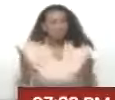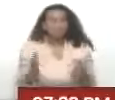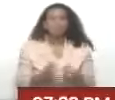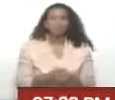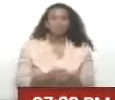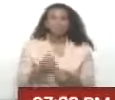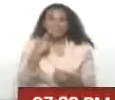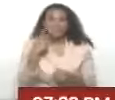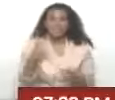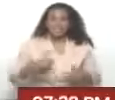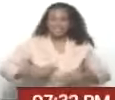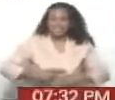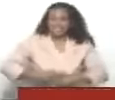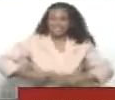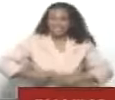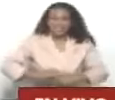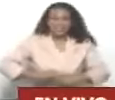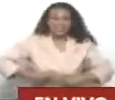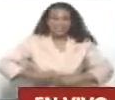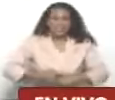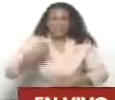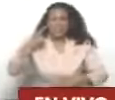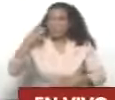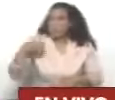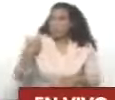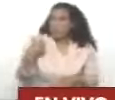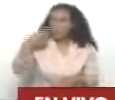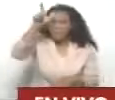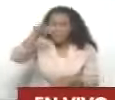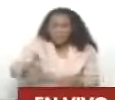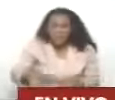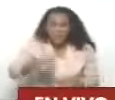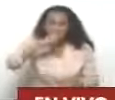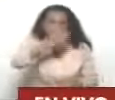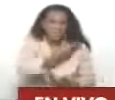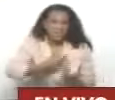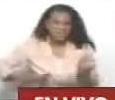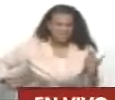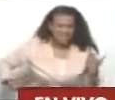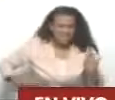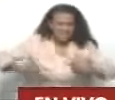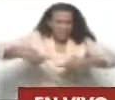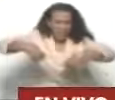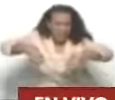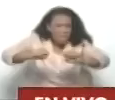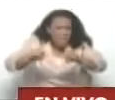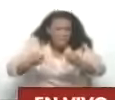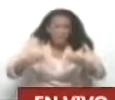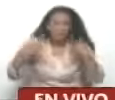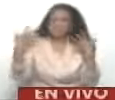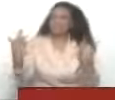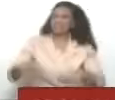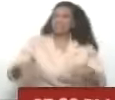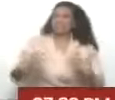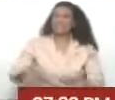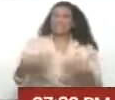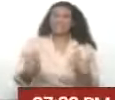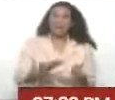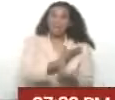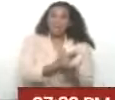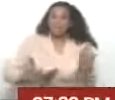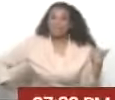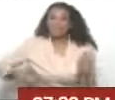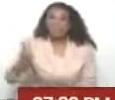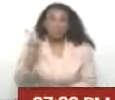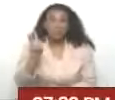Estuve muy nervioso porque no cualquiera se atreve a llevarlo en una moto y, oye, presidente.